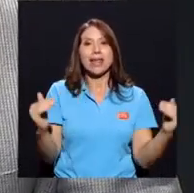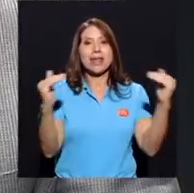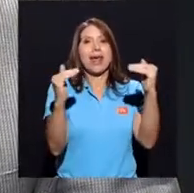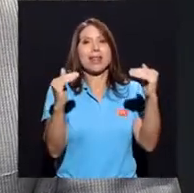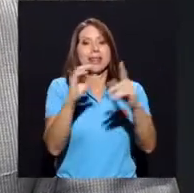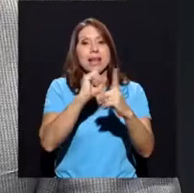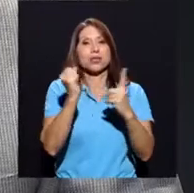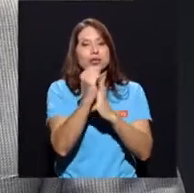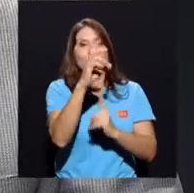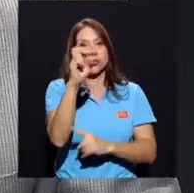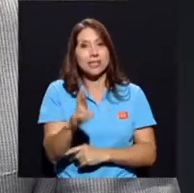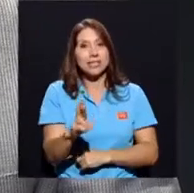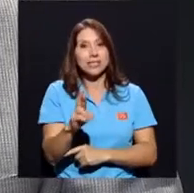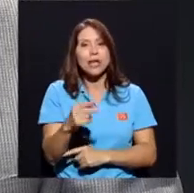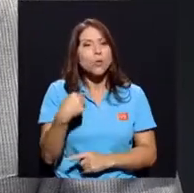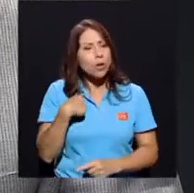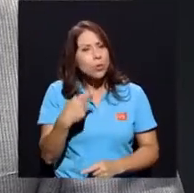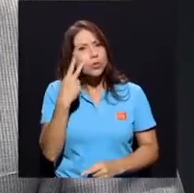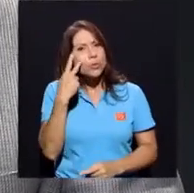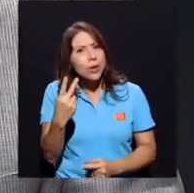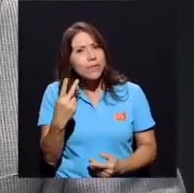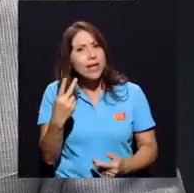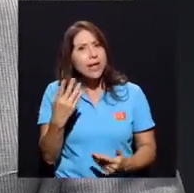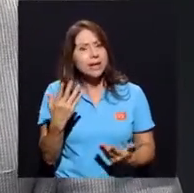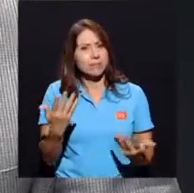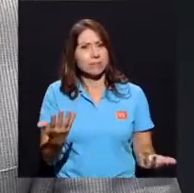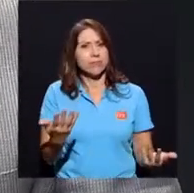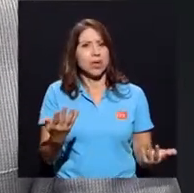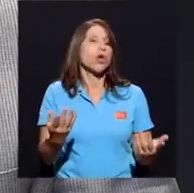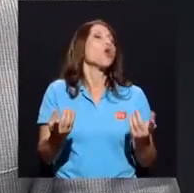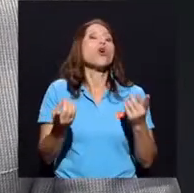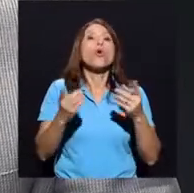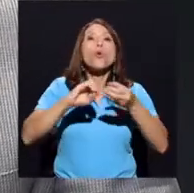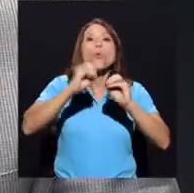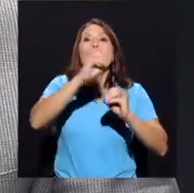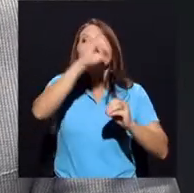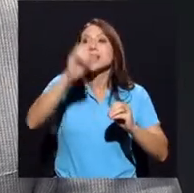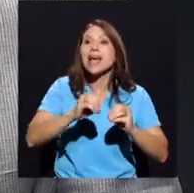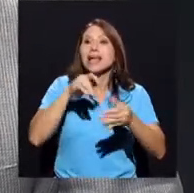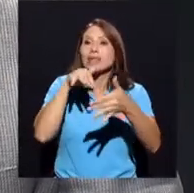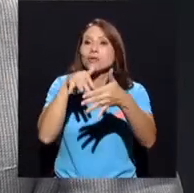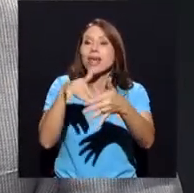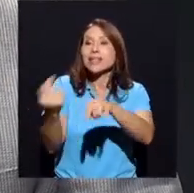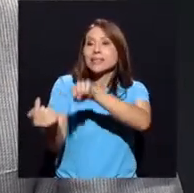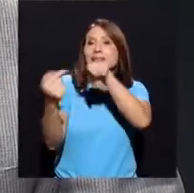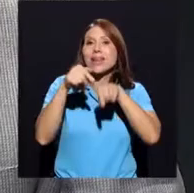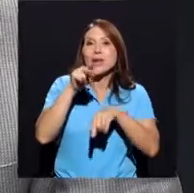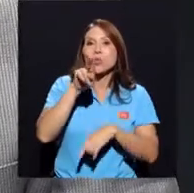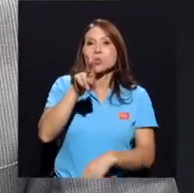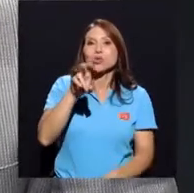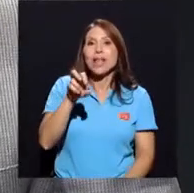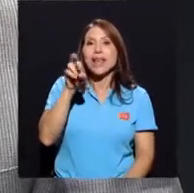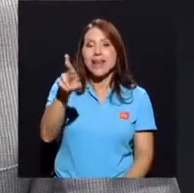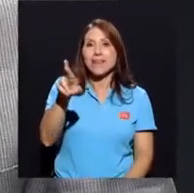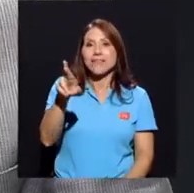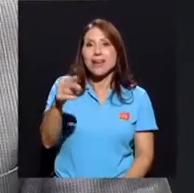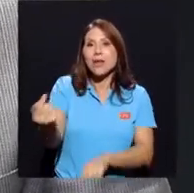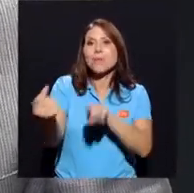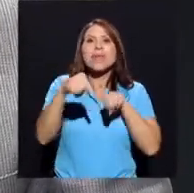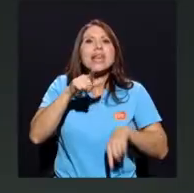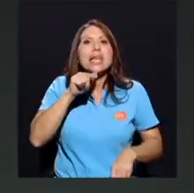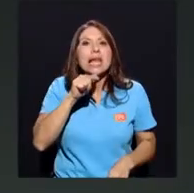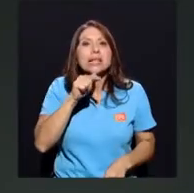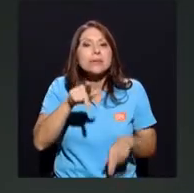cuando no se pone a ver cuál es la composición por presentir de los estudiantes que en auxerre el 60 vienen los que tienen más plata